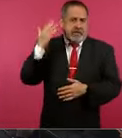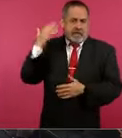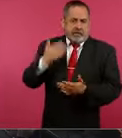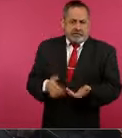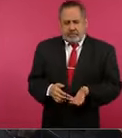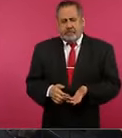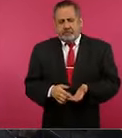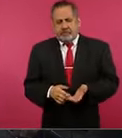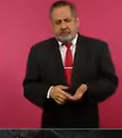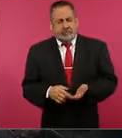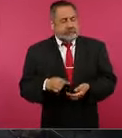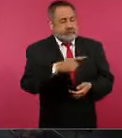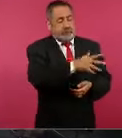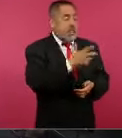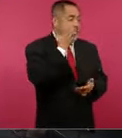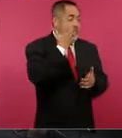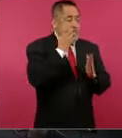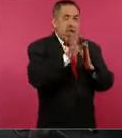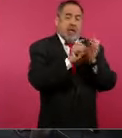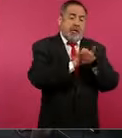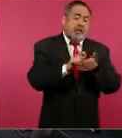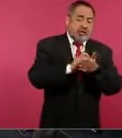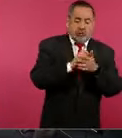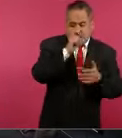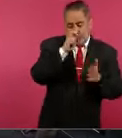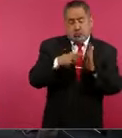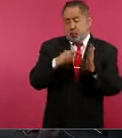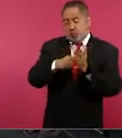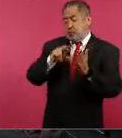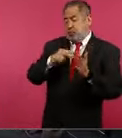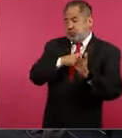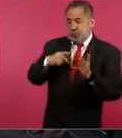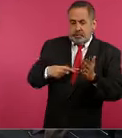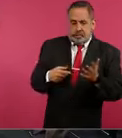Estos constitucionalistas, ¿no?, tan estrictos,